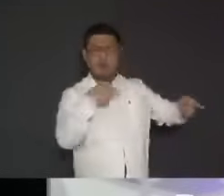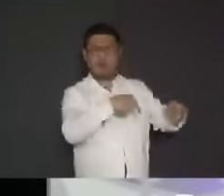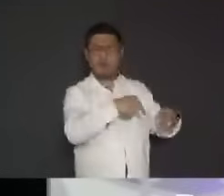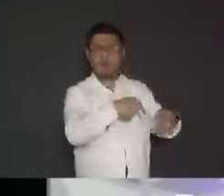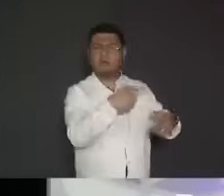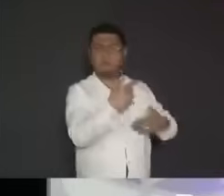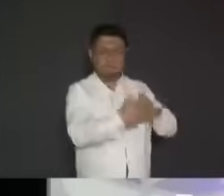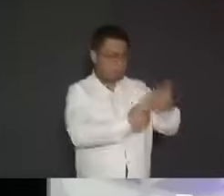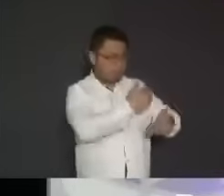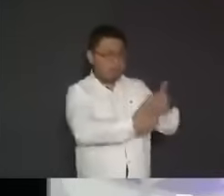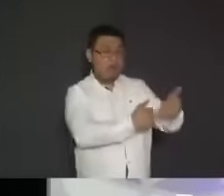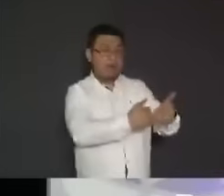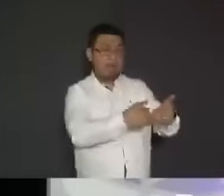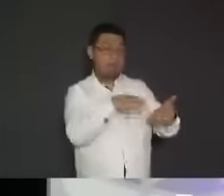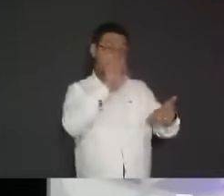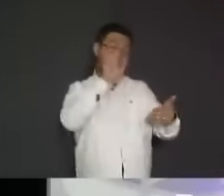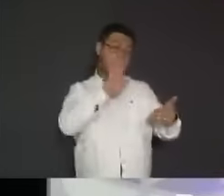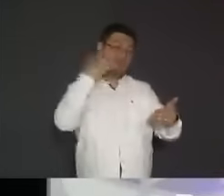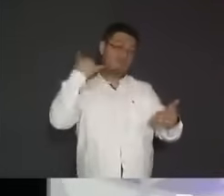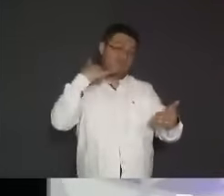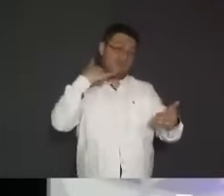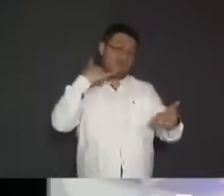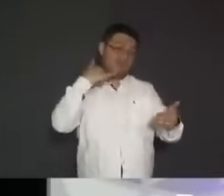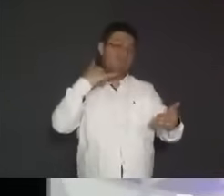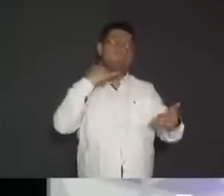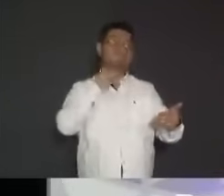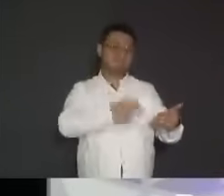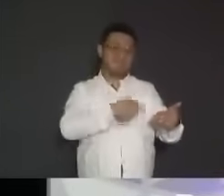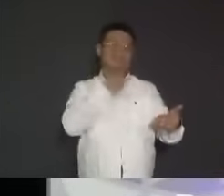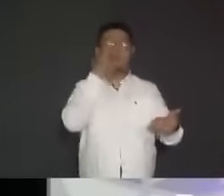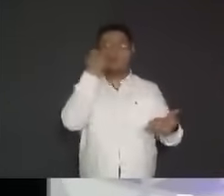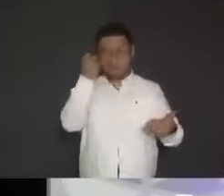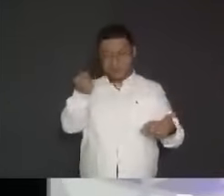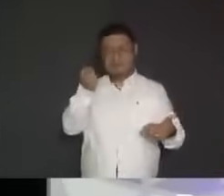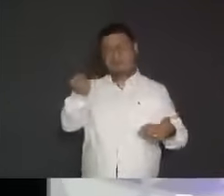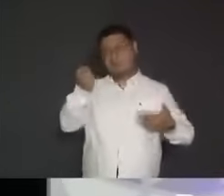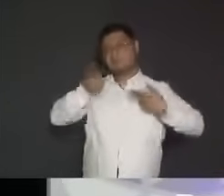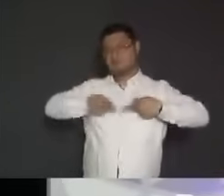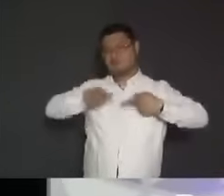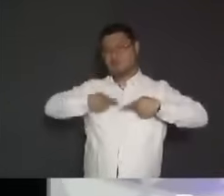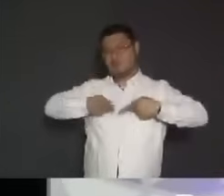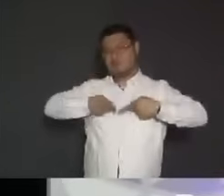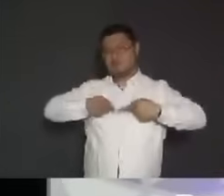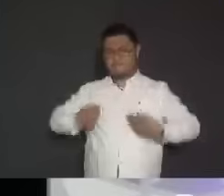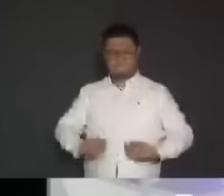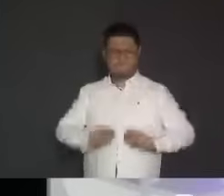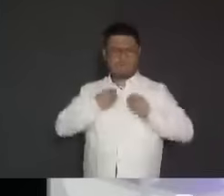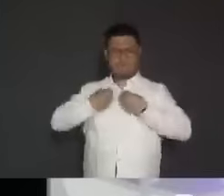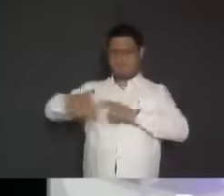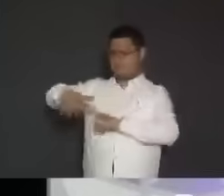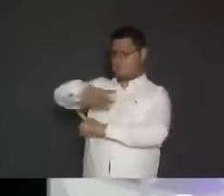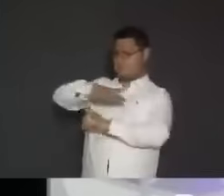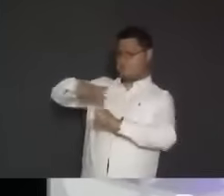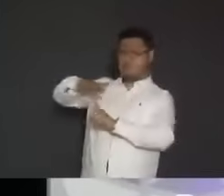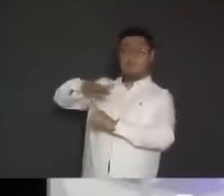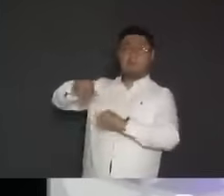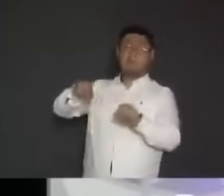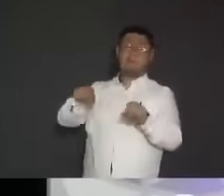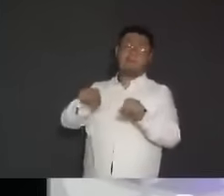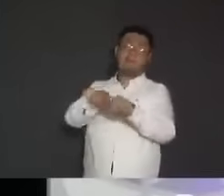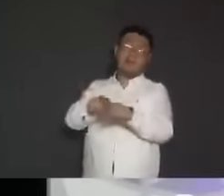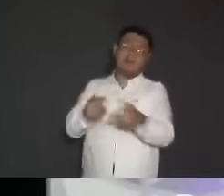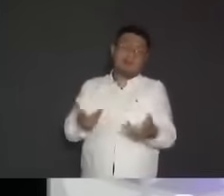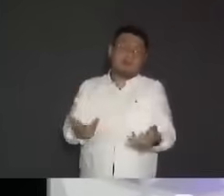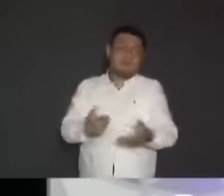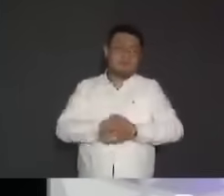boom que nos venden que tiene Yucatán, es precisamente a ellos y a ellas. Su vida y sus condiciones siguen igual. Como diputada